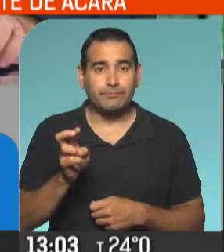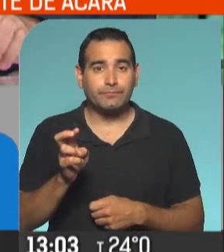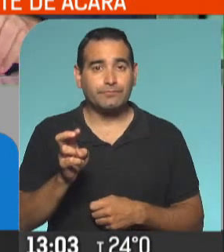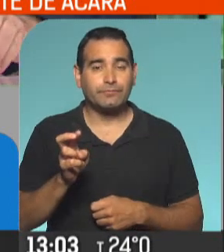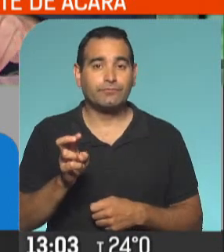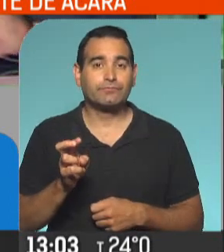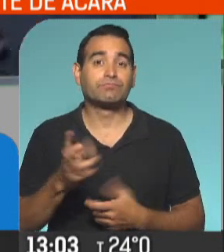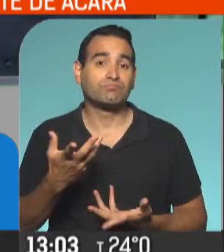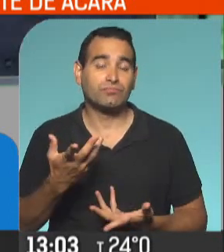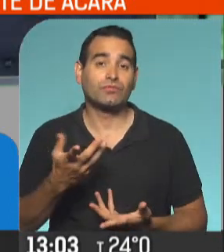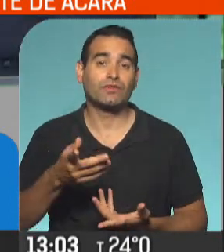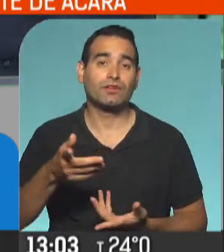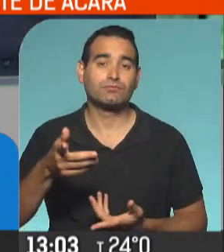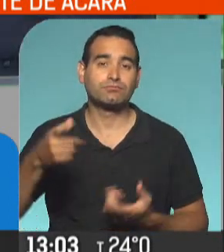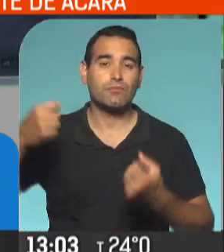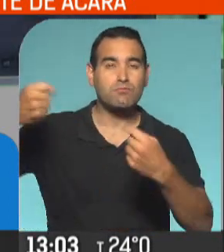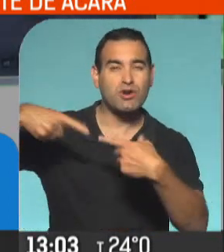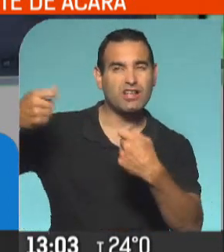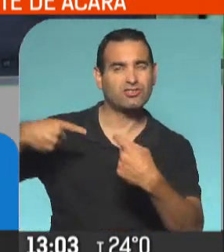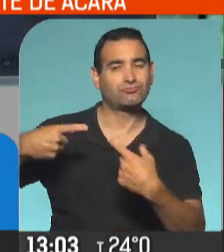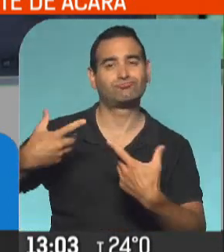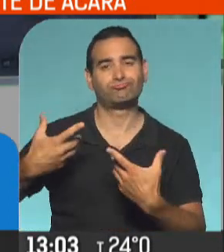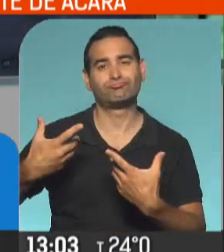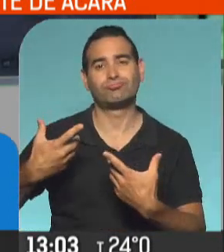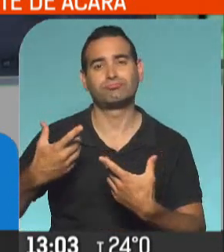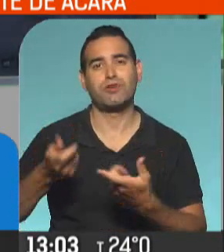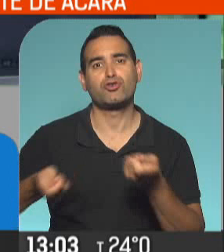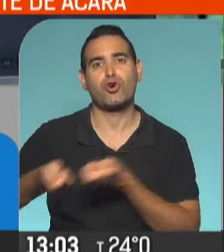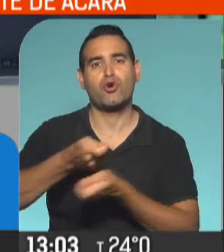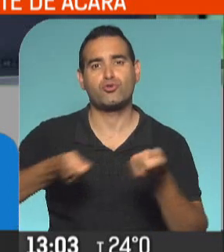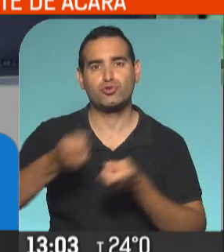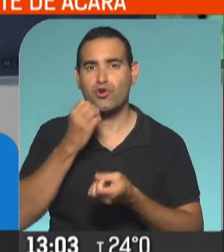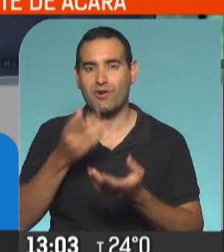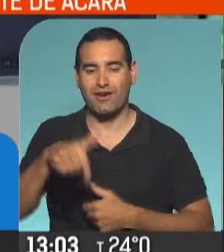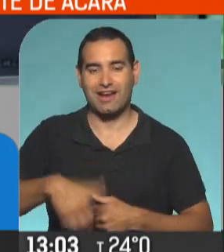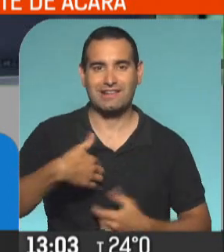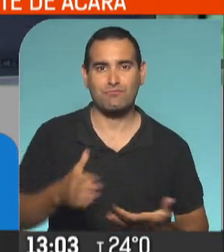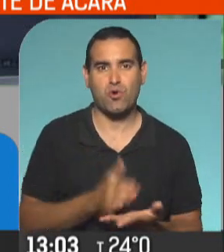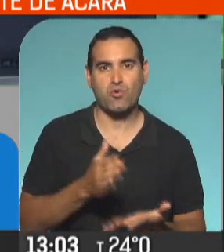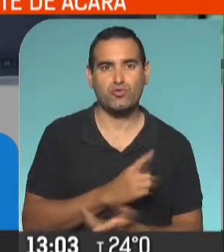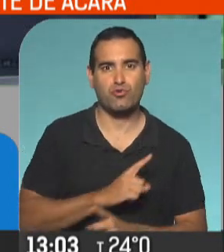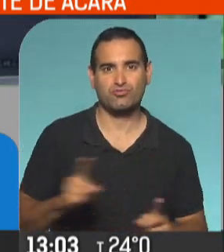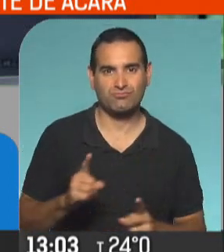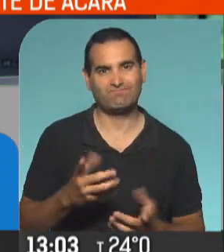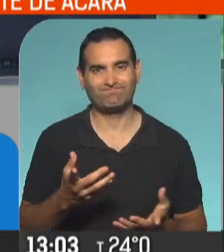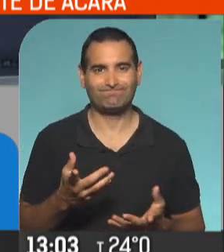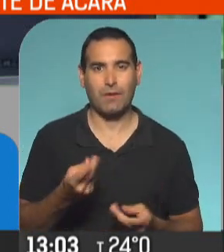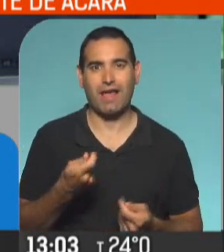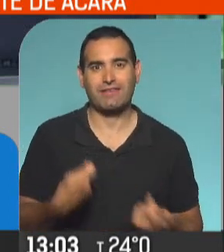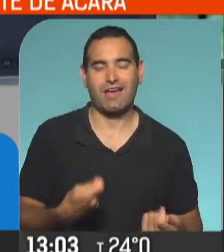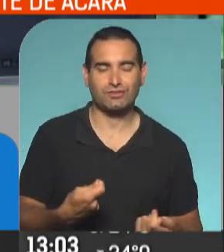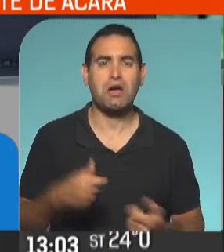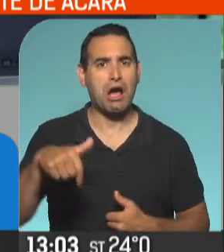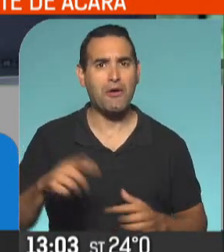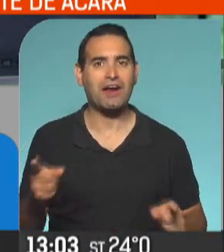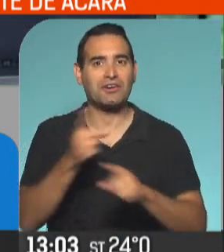de que las importantes que se llaman negocio importar y en poder producir en el país bueno ahora esas cosas eso se está revirtiendo